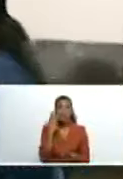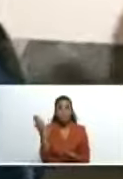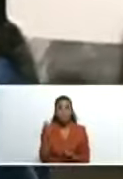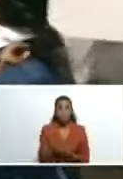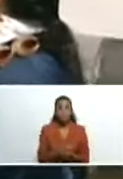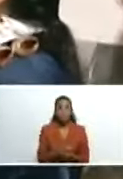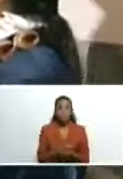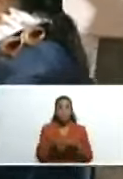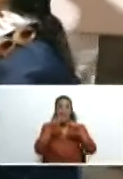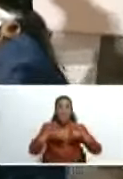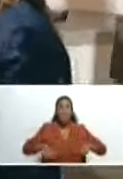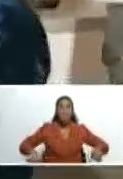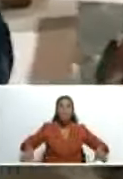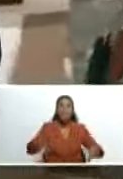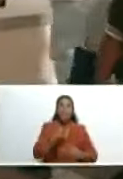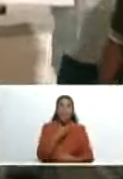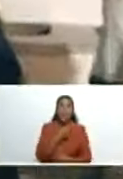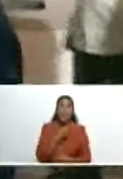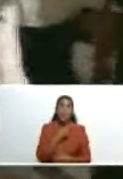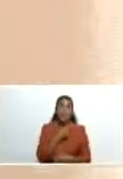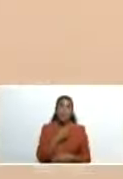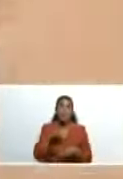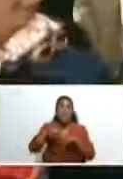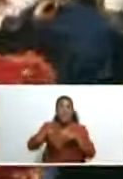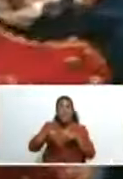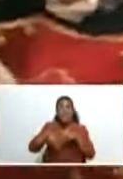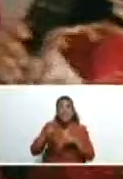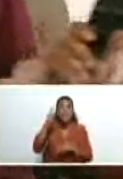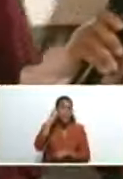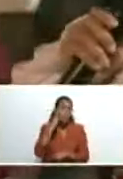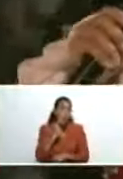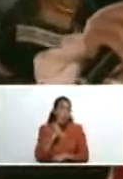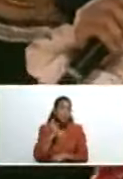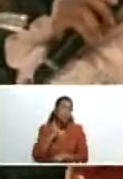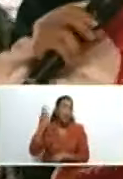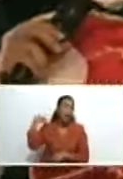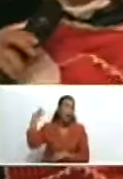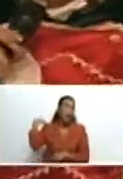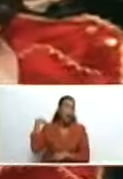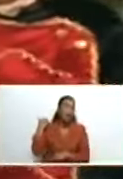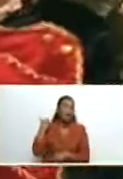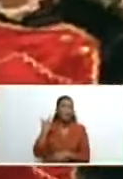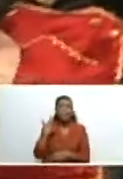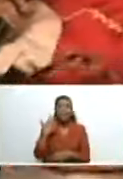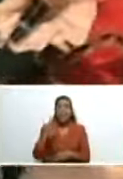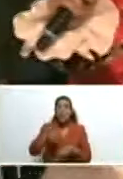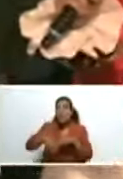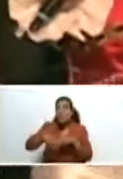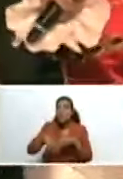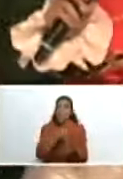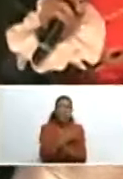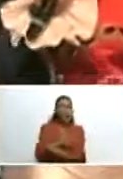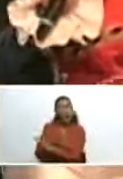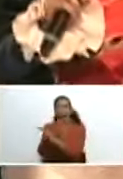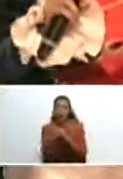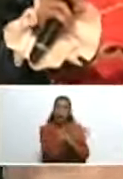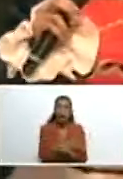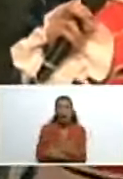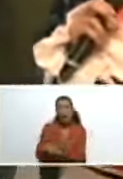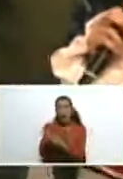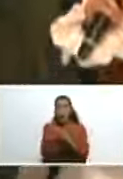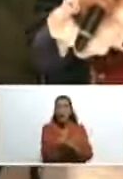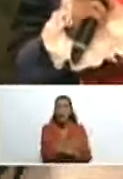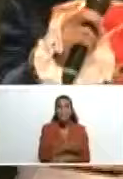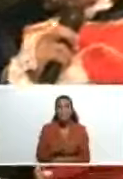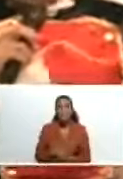El espacio favorito del niño Simón en sus juegos diarios. Aquí se siente, mire, su